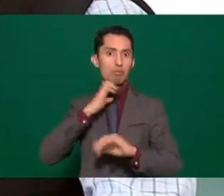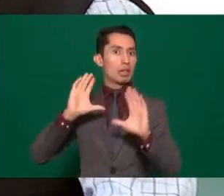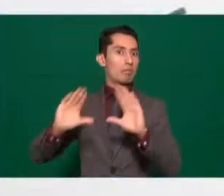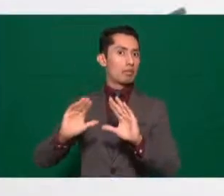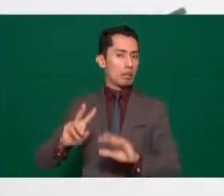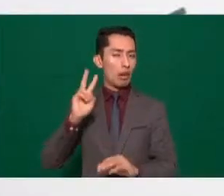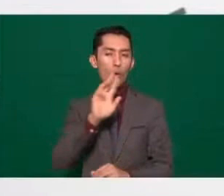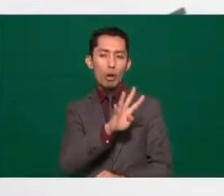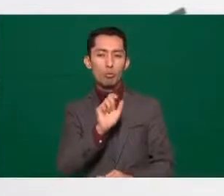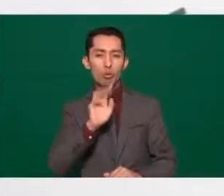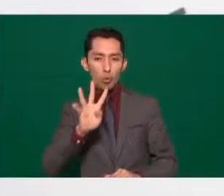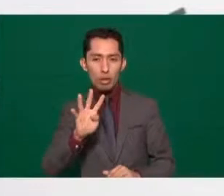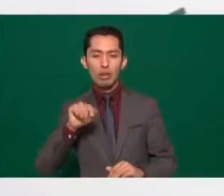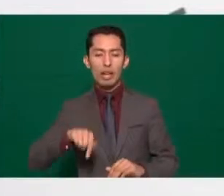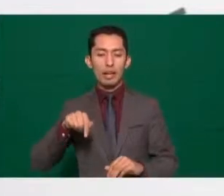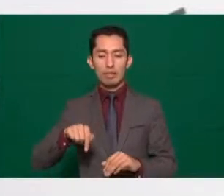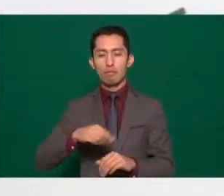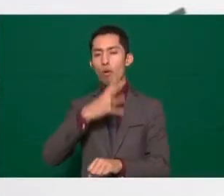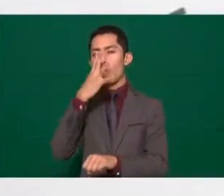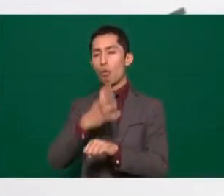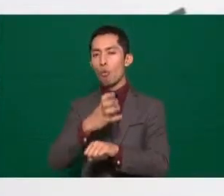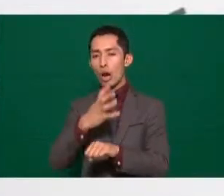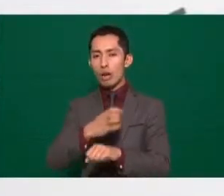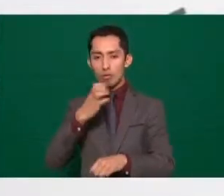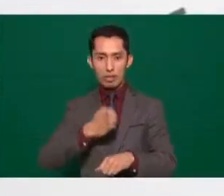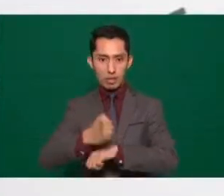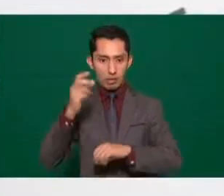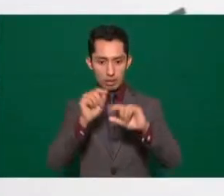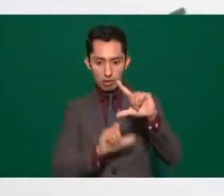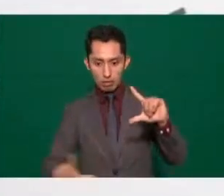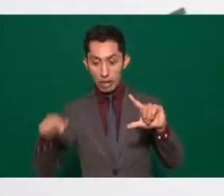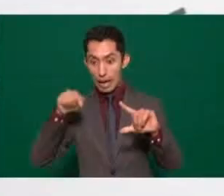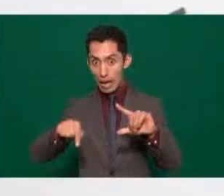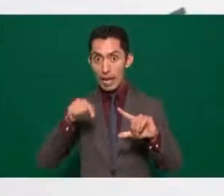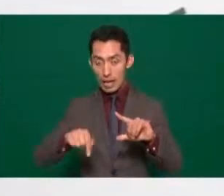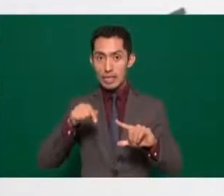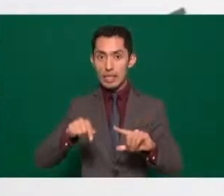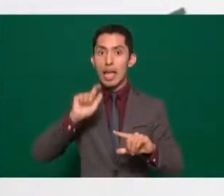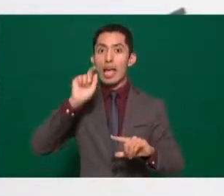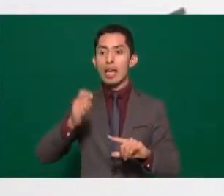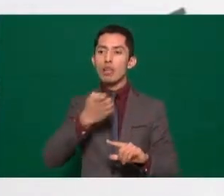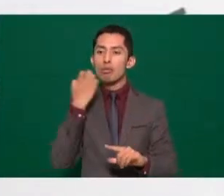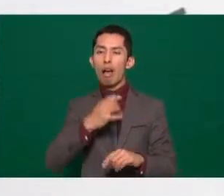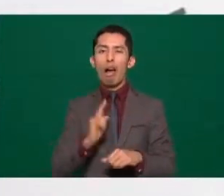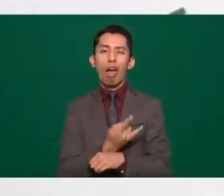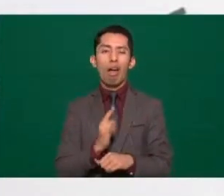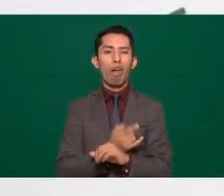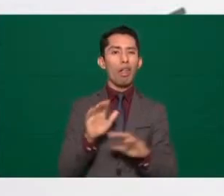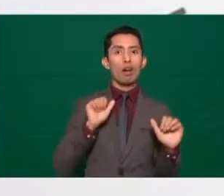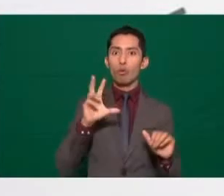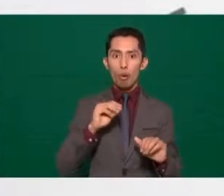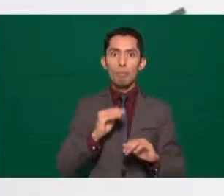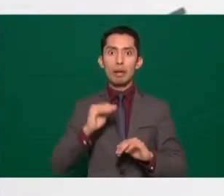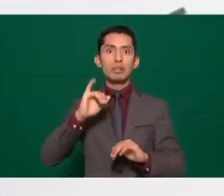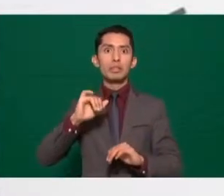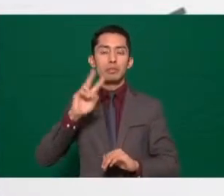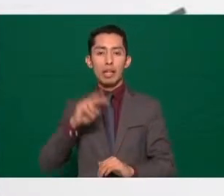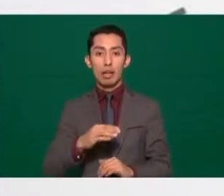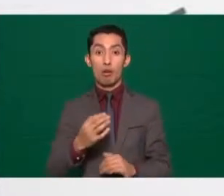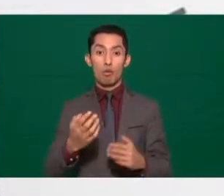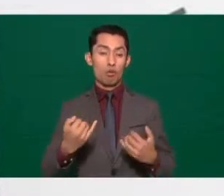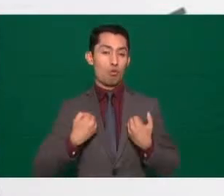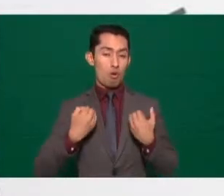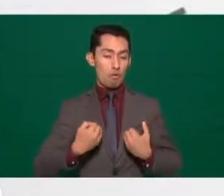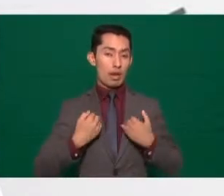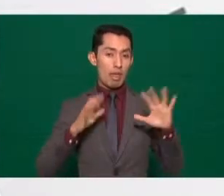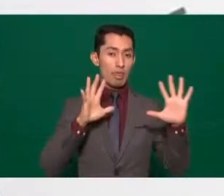lo que nos posiciona como el cuarto estado en el país con menor abandono escolar. 9 de cada 10 jóvenes en edad